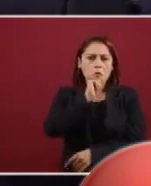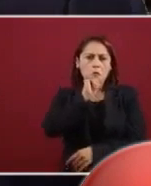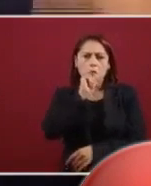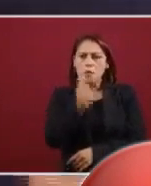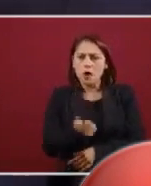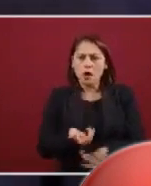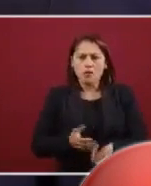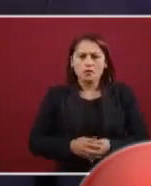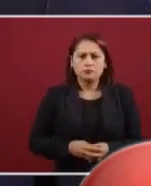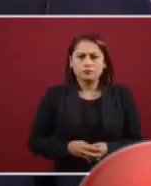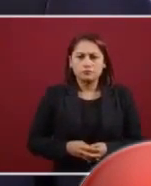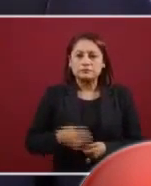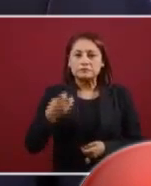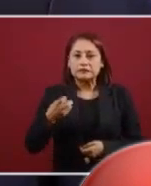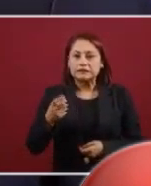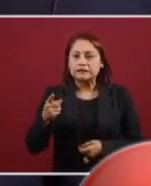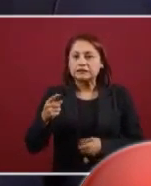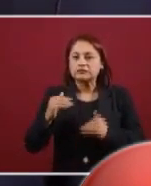la cúpula